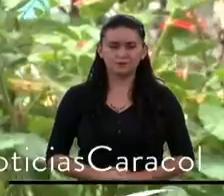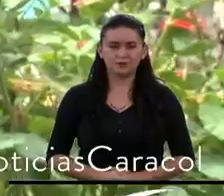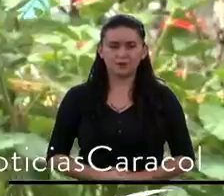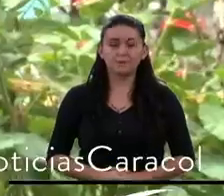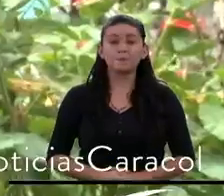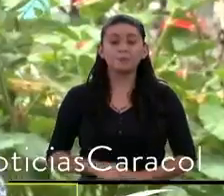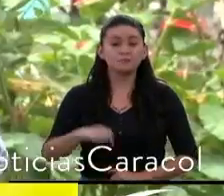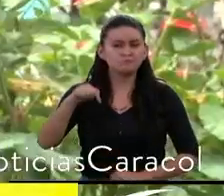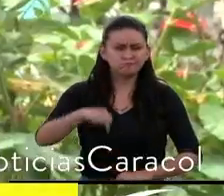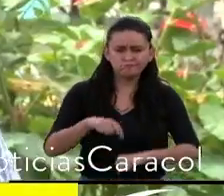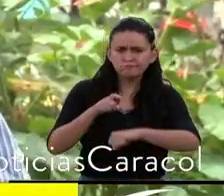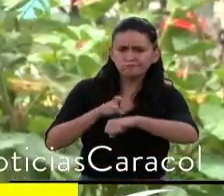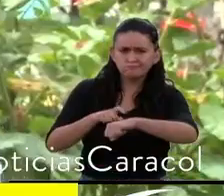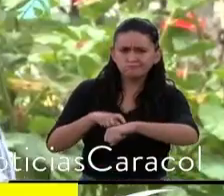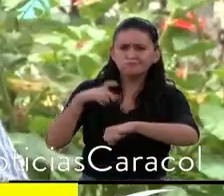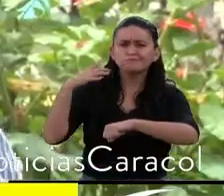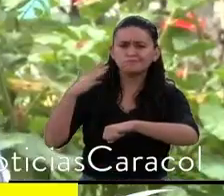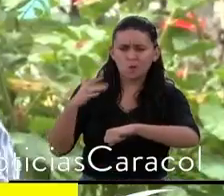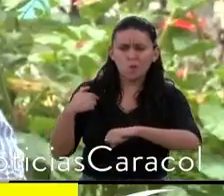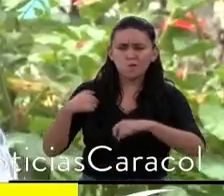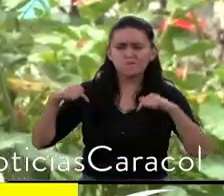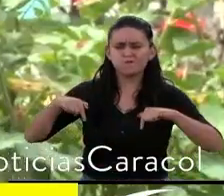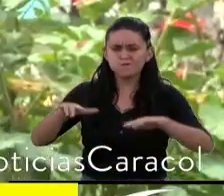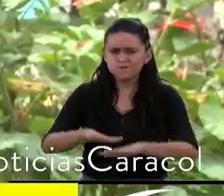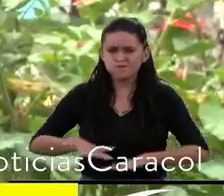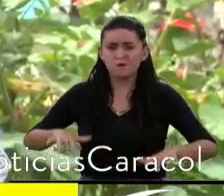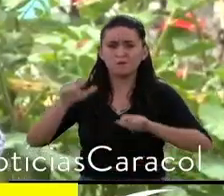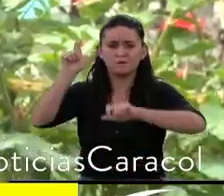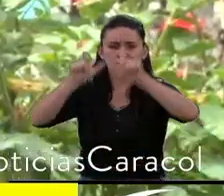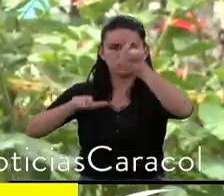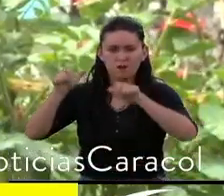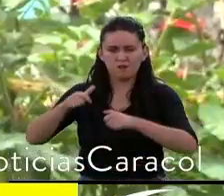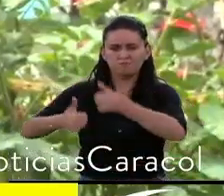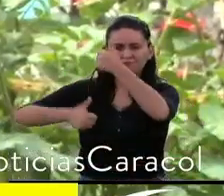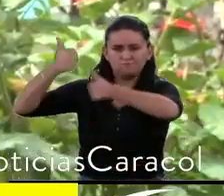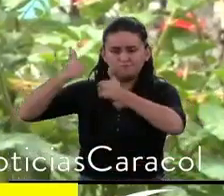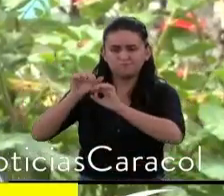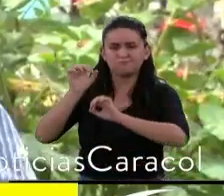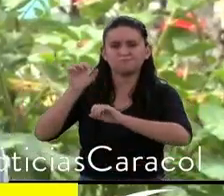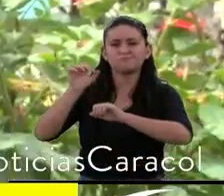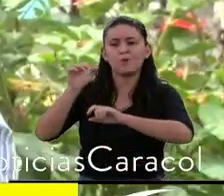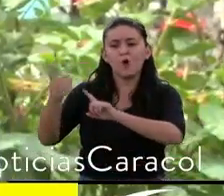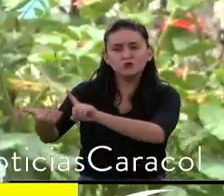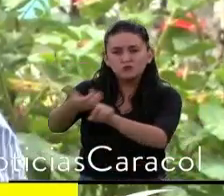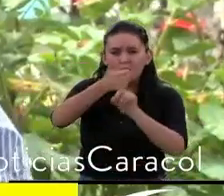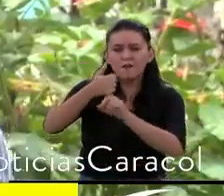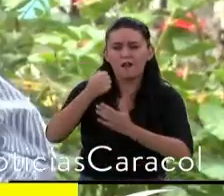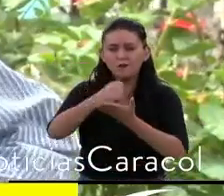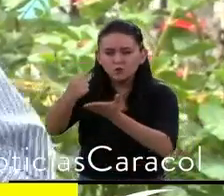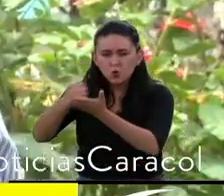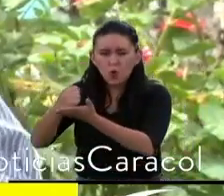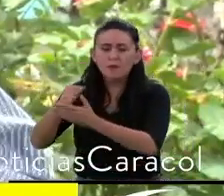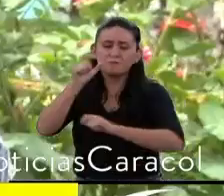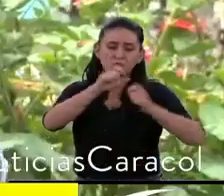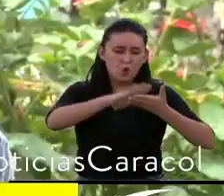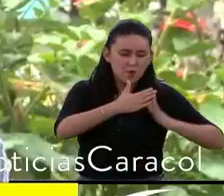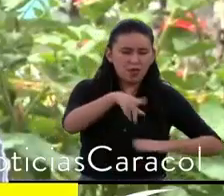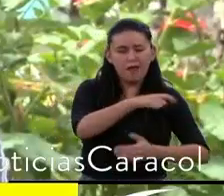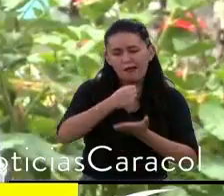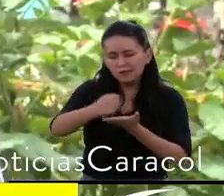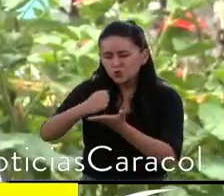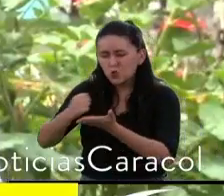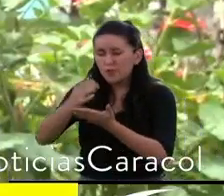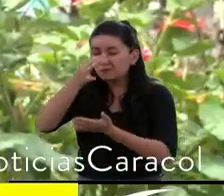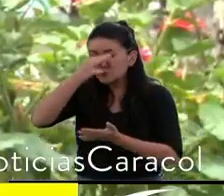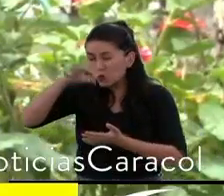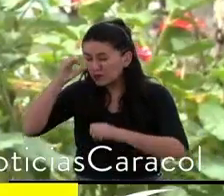A esta hora continúan las autoridades, organismos de socorro y la misma comunidad trabajando, realizando esa limpieza en esos puntos